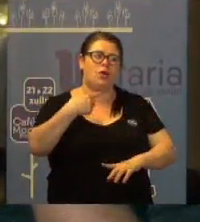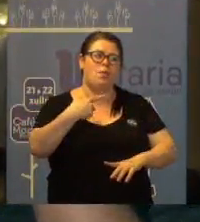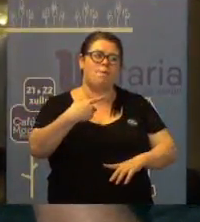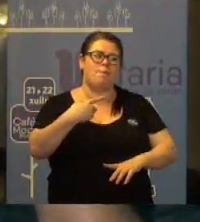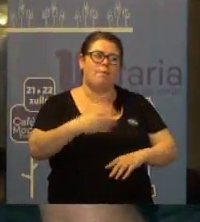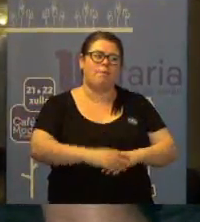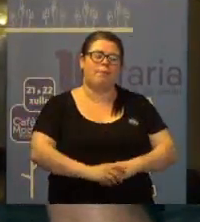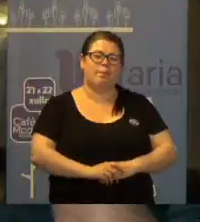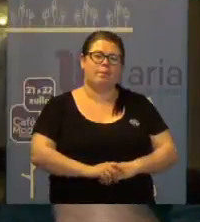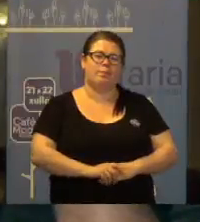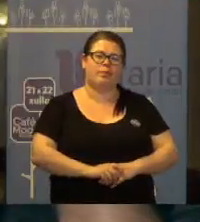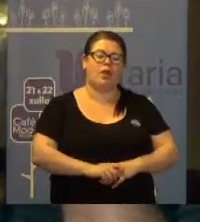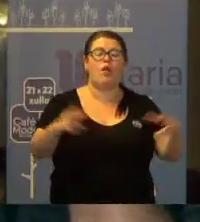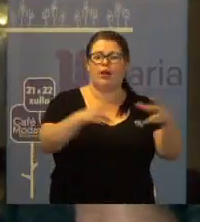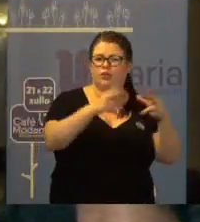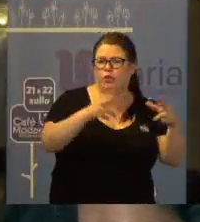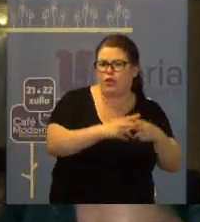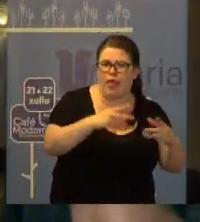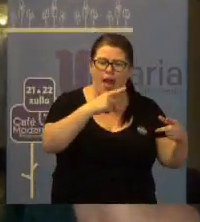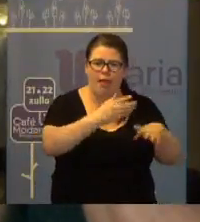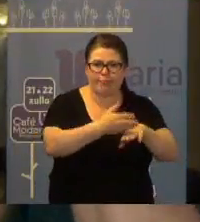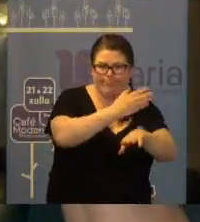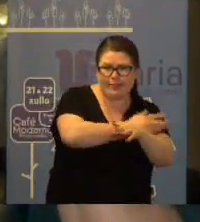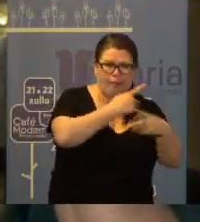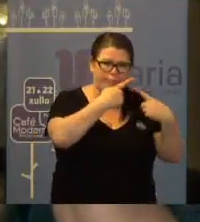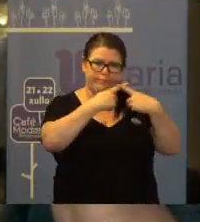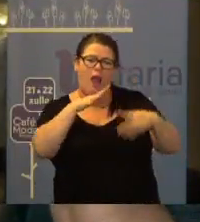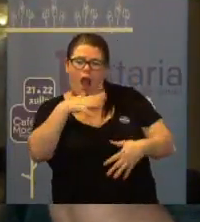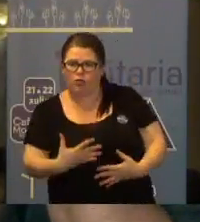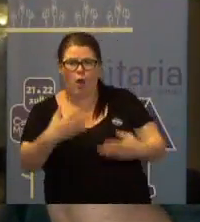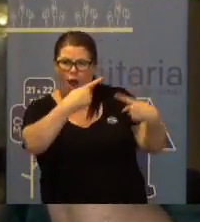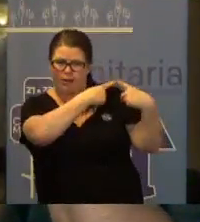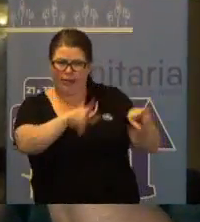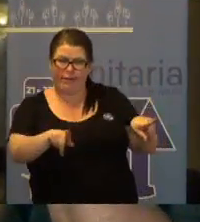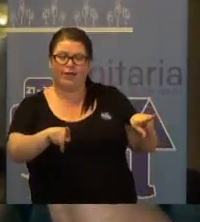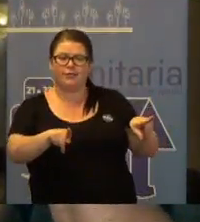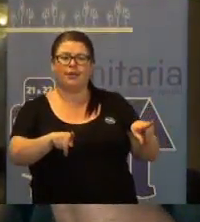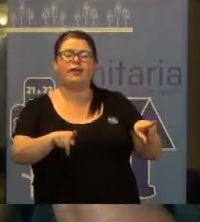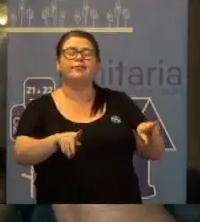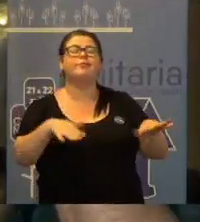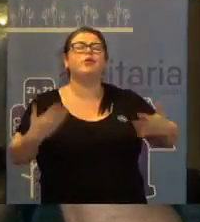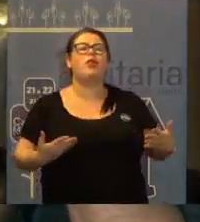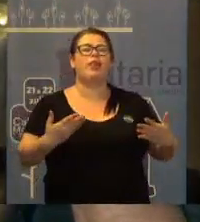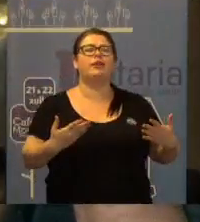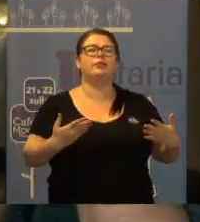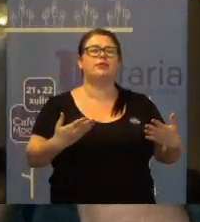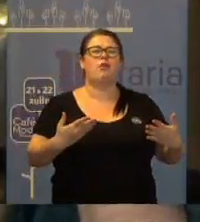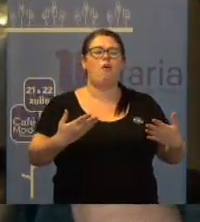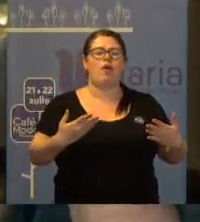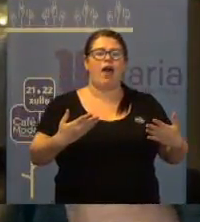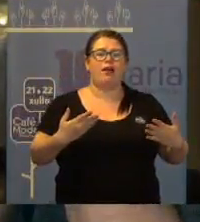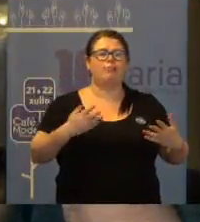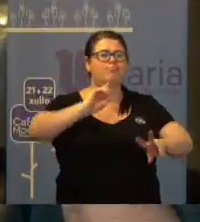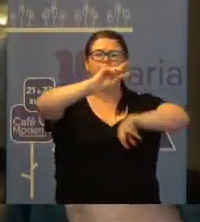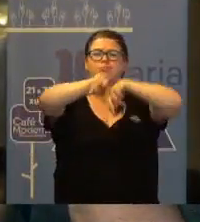estamos diante dunha sociedade diferente a anterior. Por lo tanto, eso necesita un replantexamento a